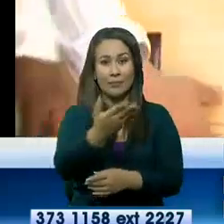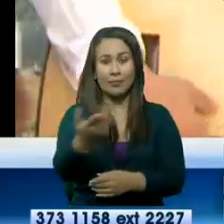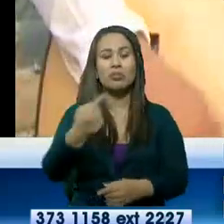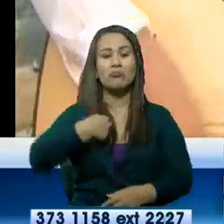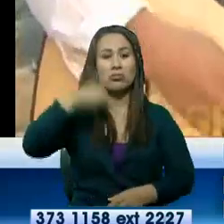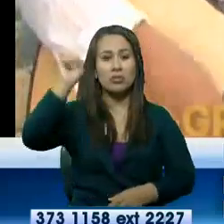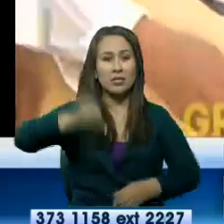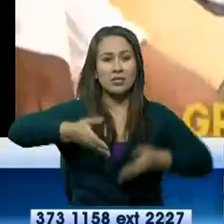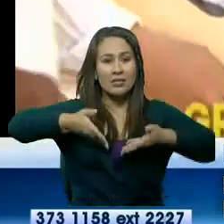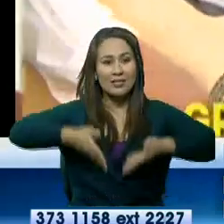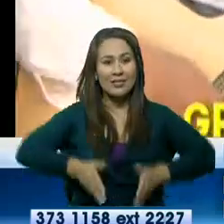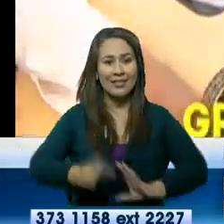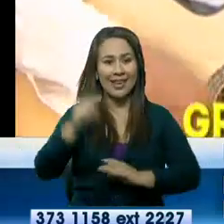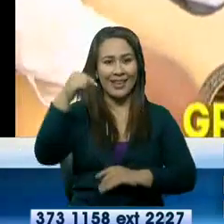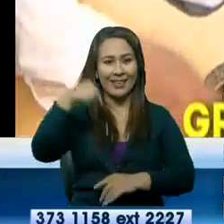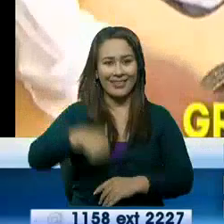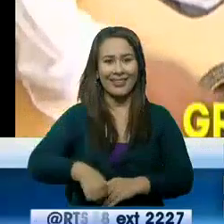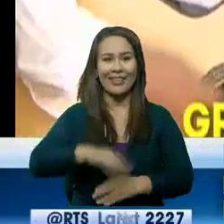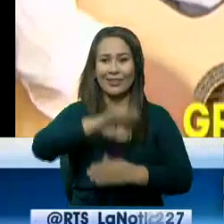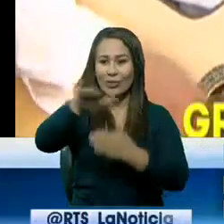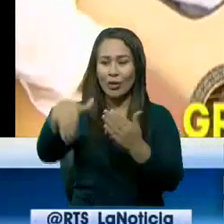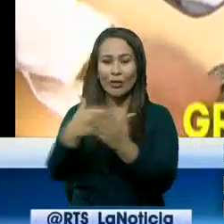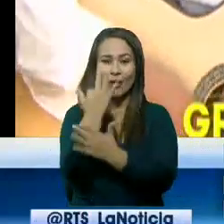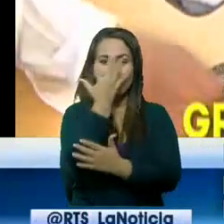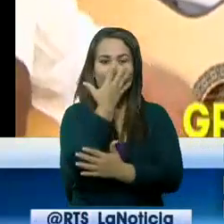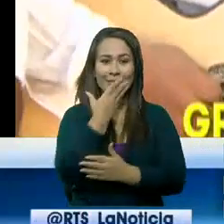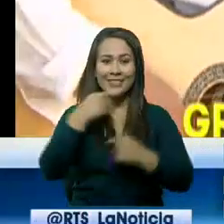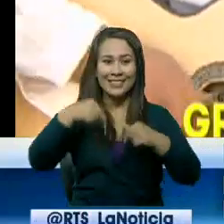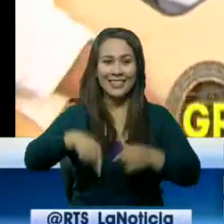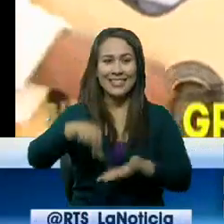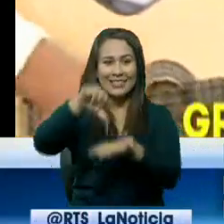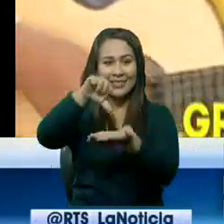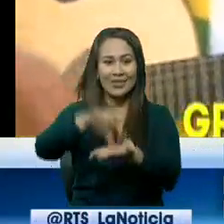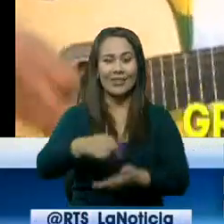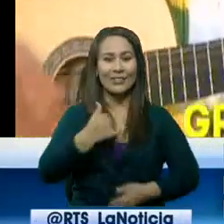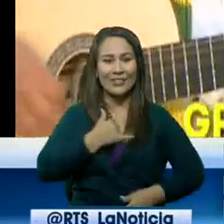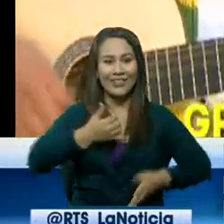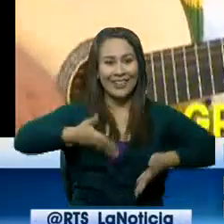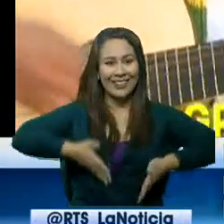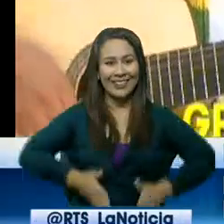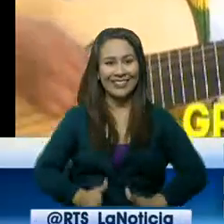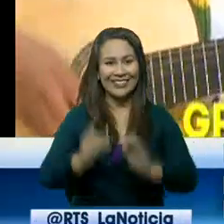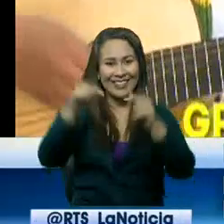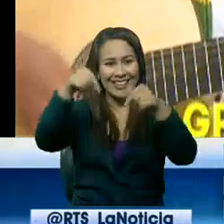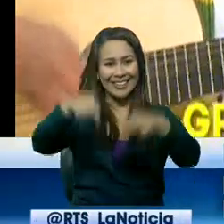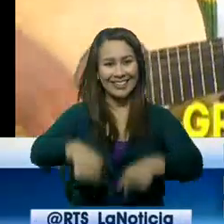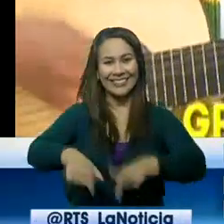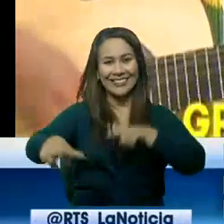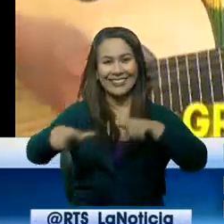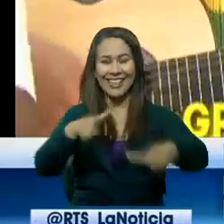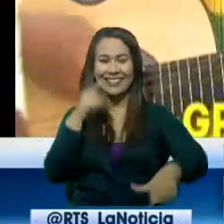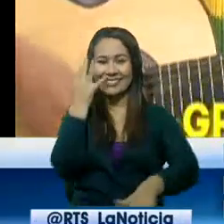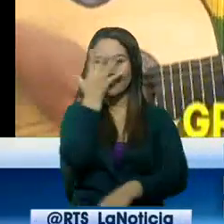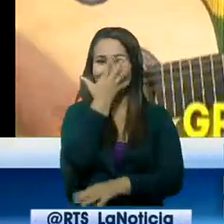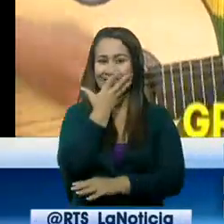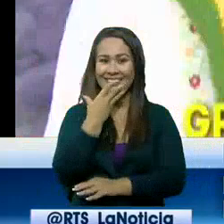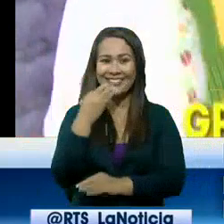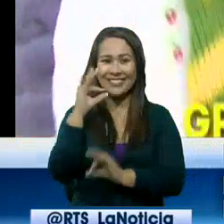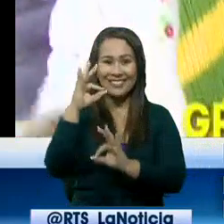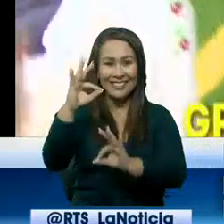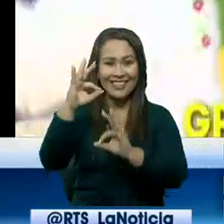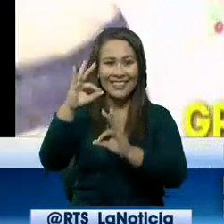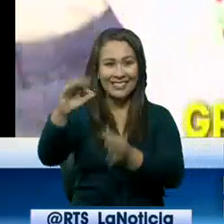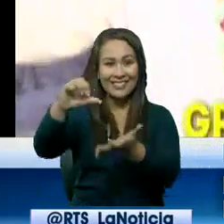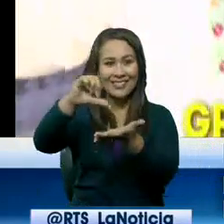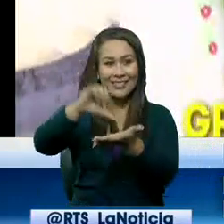soy señor de esta hermosa ciudad. Cayambeño soy señor de esta hermosa ciudad.